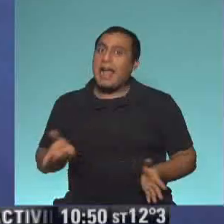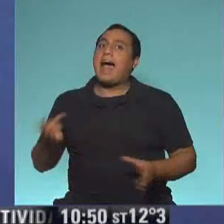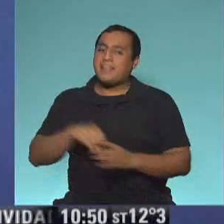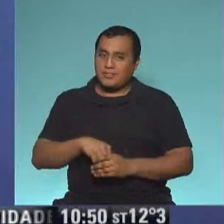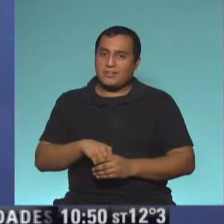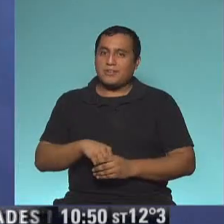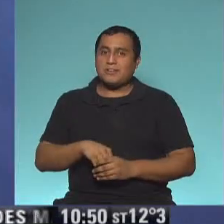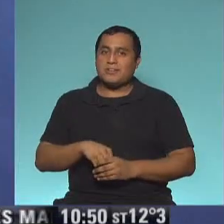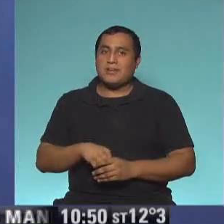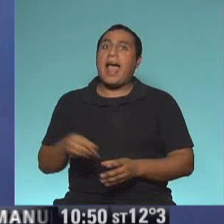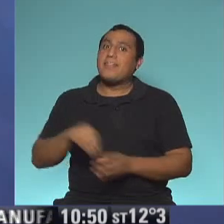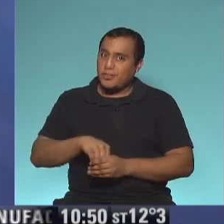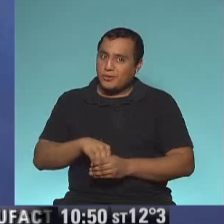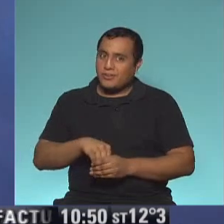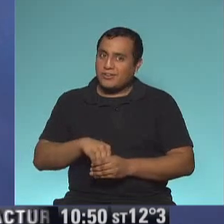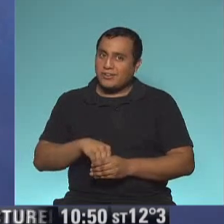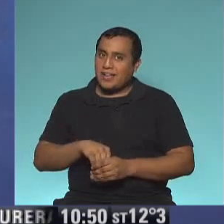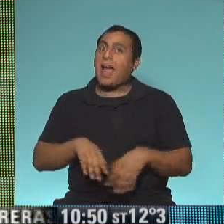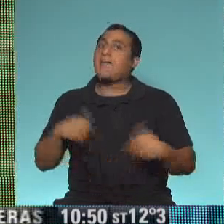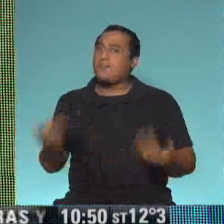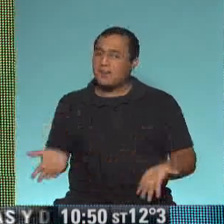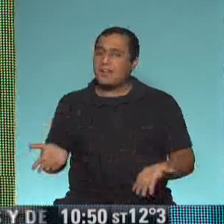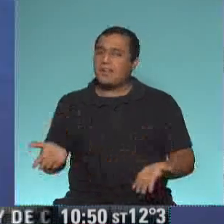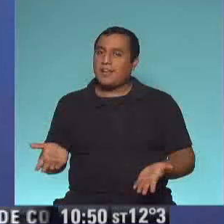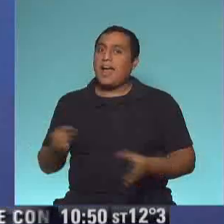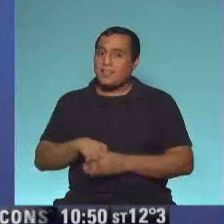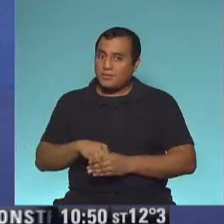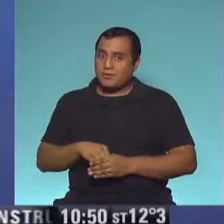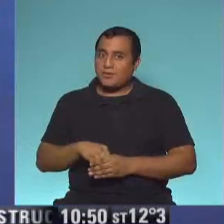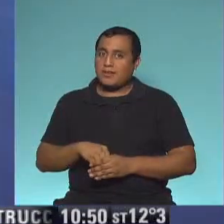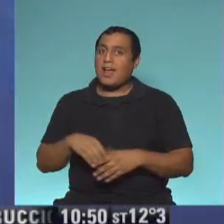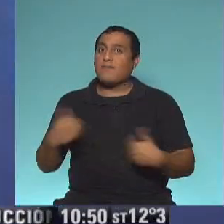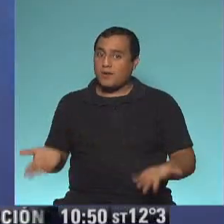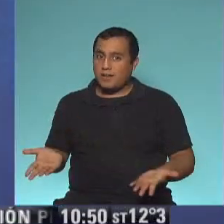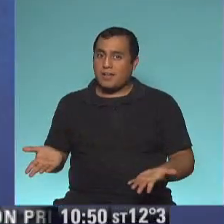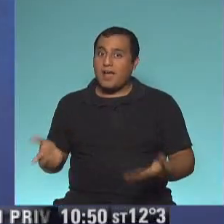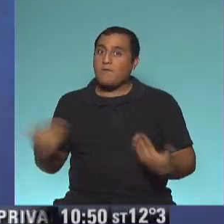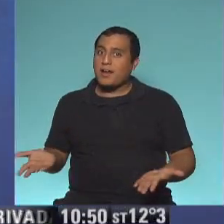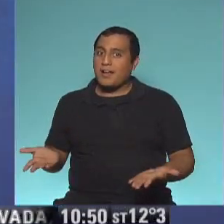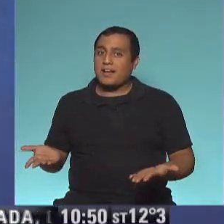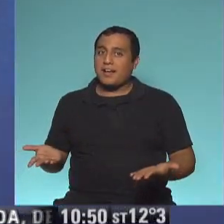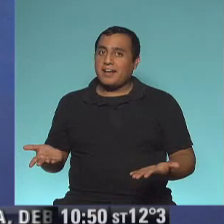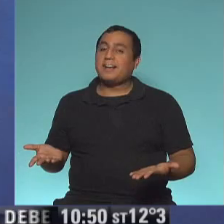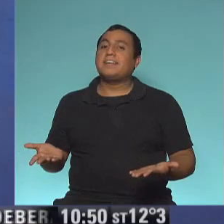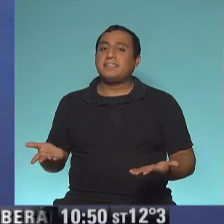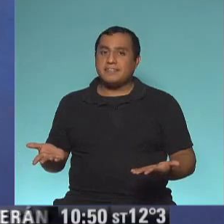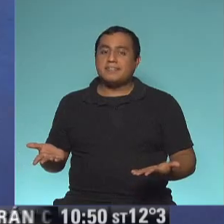Adentro. Adentro. Adentro. Afuera. Adentro. Afuera. Afuera.